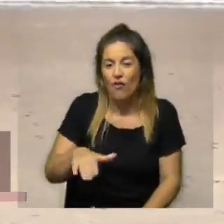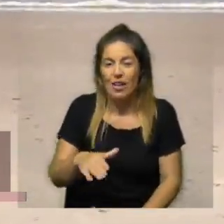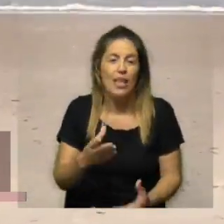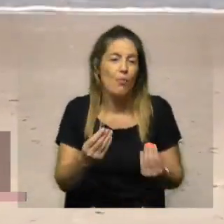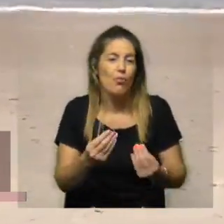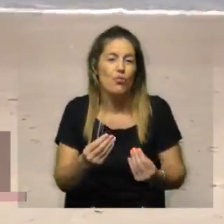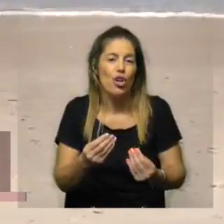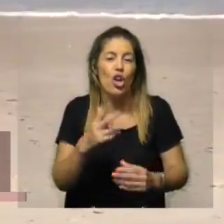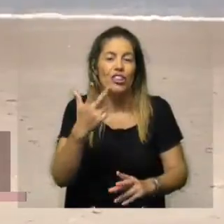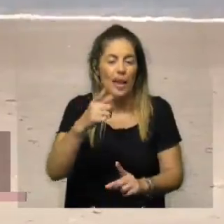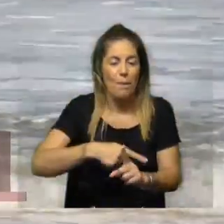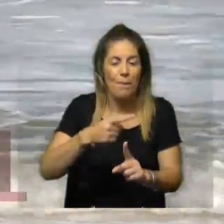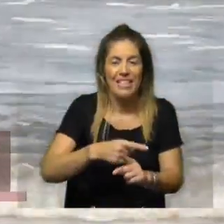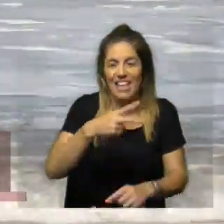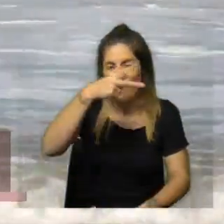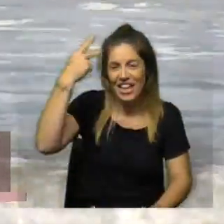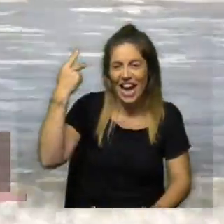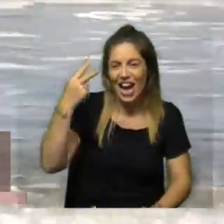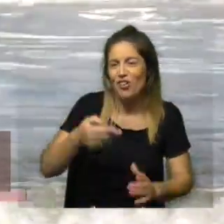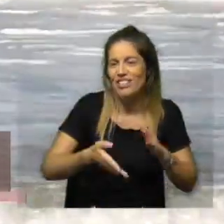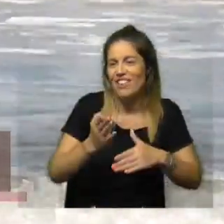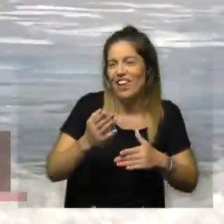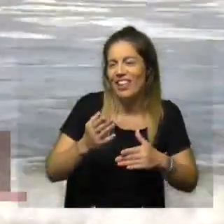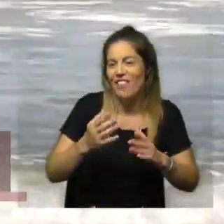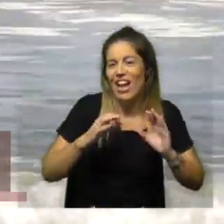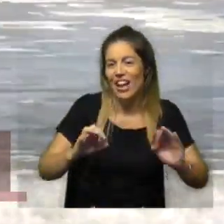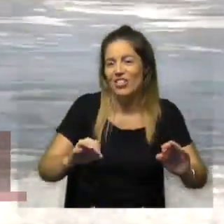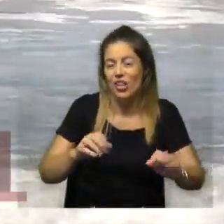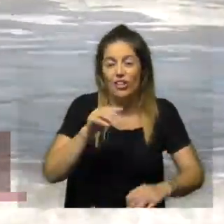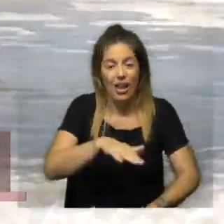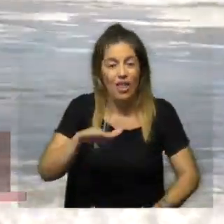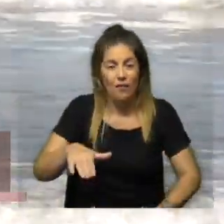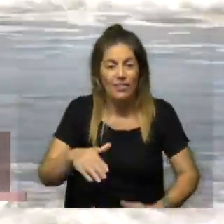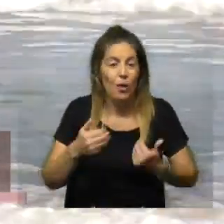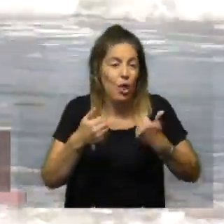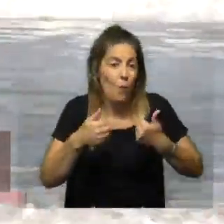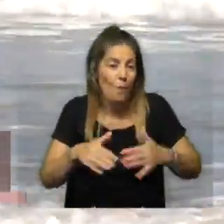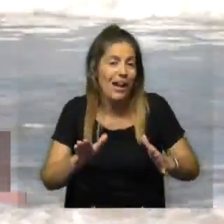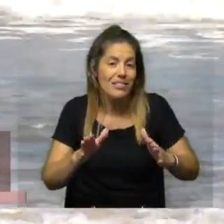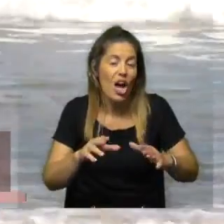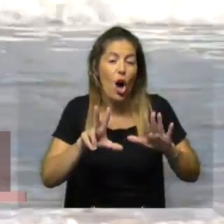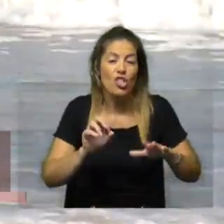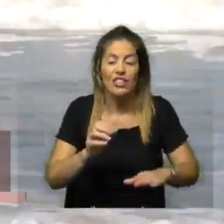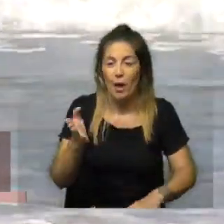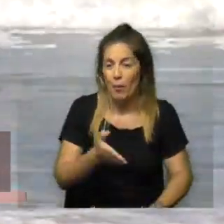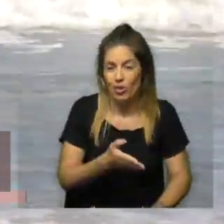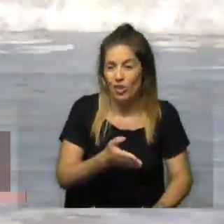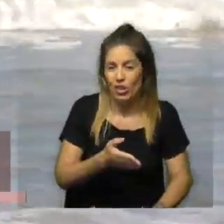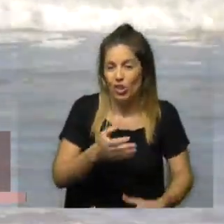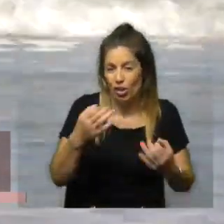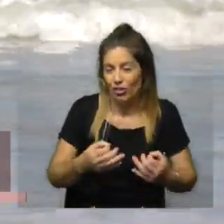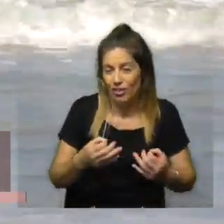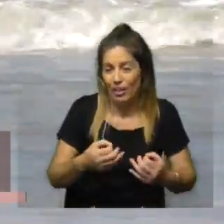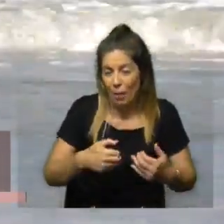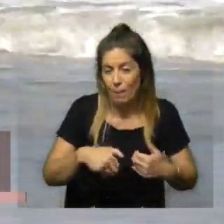teníamos todos los 3 meses de verano, que estaban afuera. Entonces, en la infancia es que uno adquiere, está escrito 80% de la radiación ultravioleta la